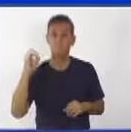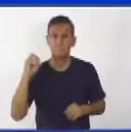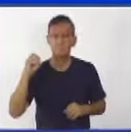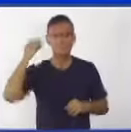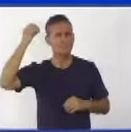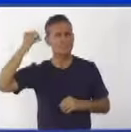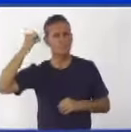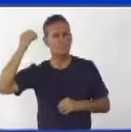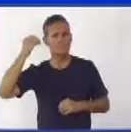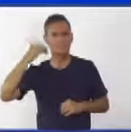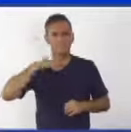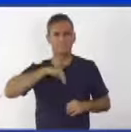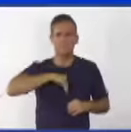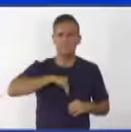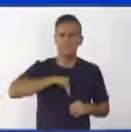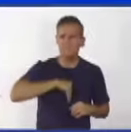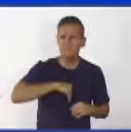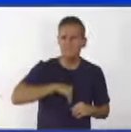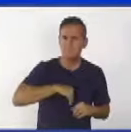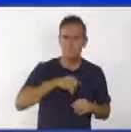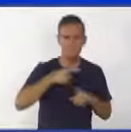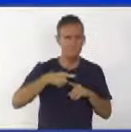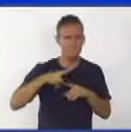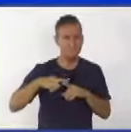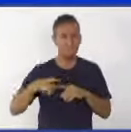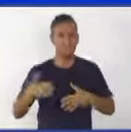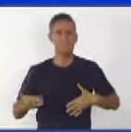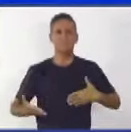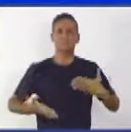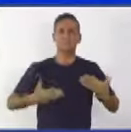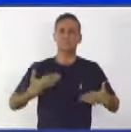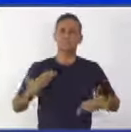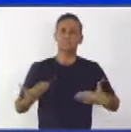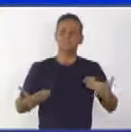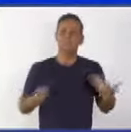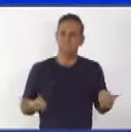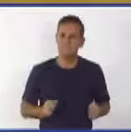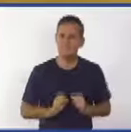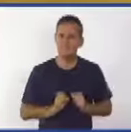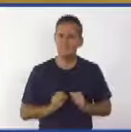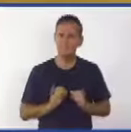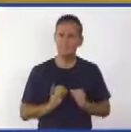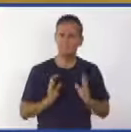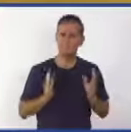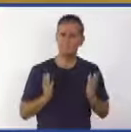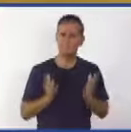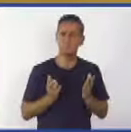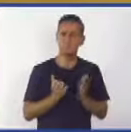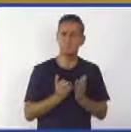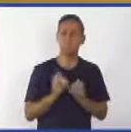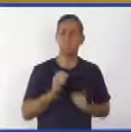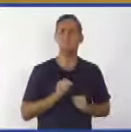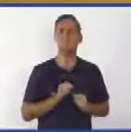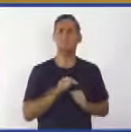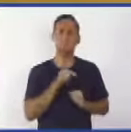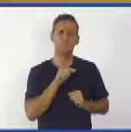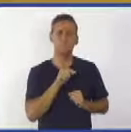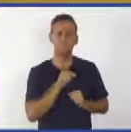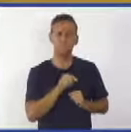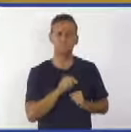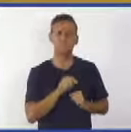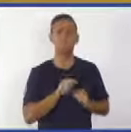pensar sentir disfrutar como este esta